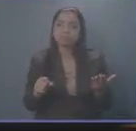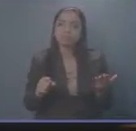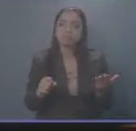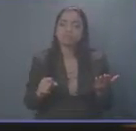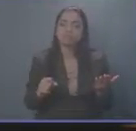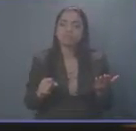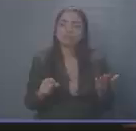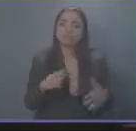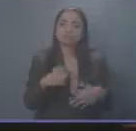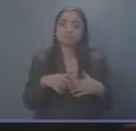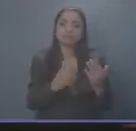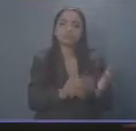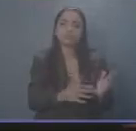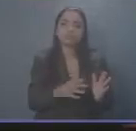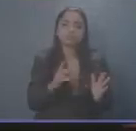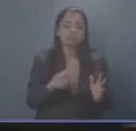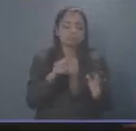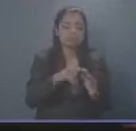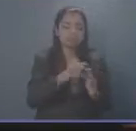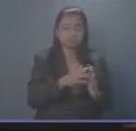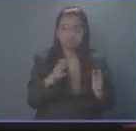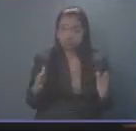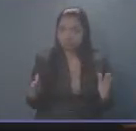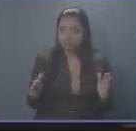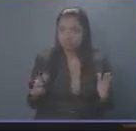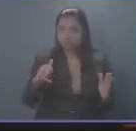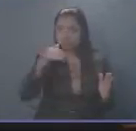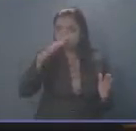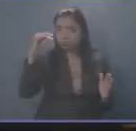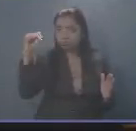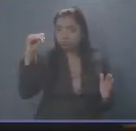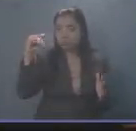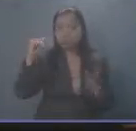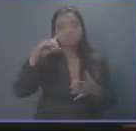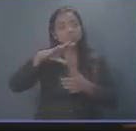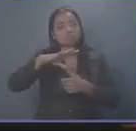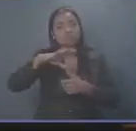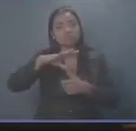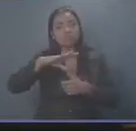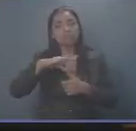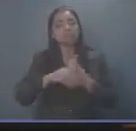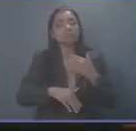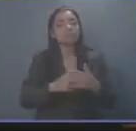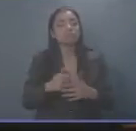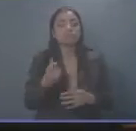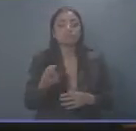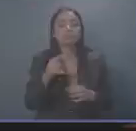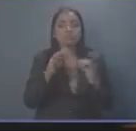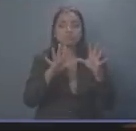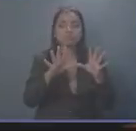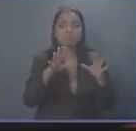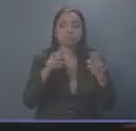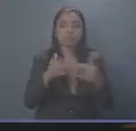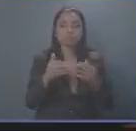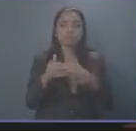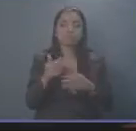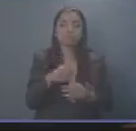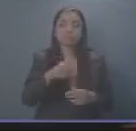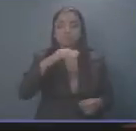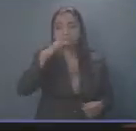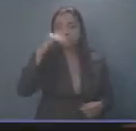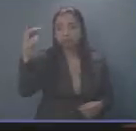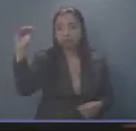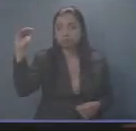a lo largo y ancho de toda la nación norteamericana y han aglutinado a cerca de 10 distintas